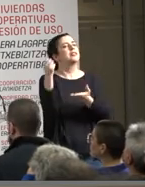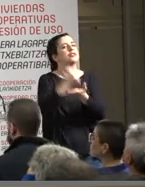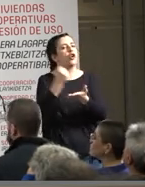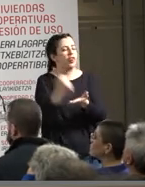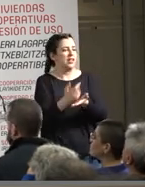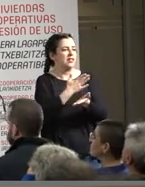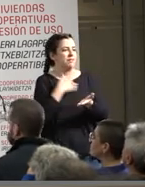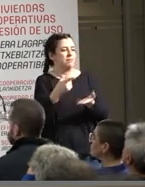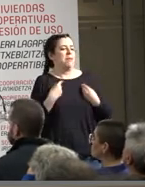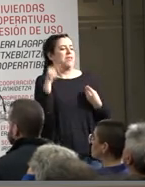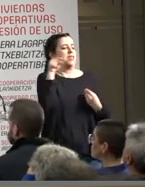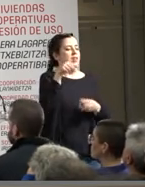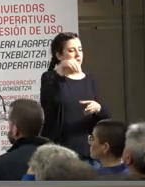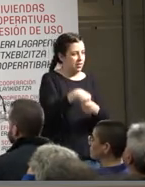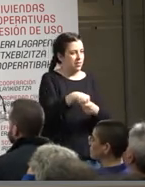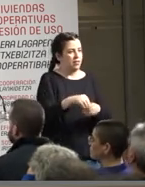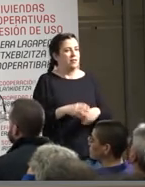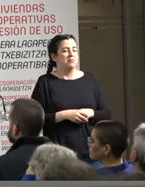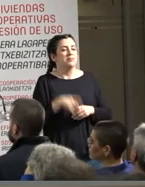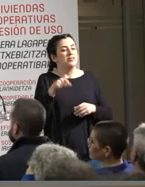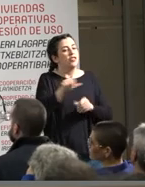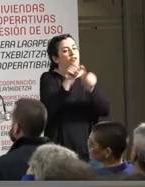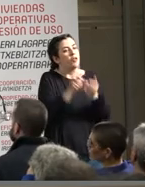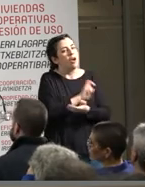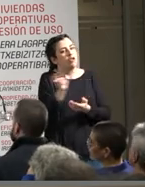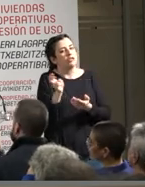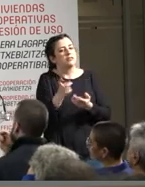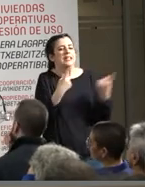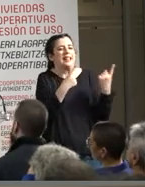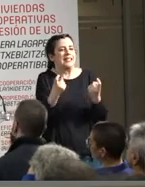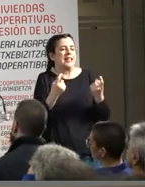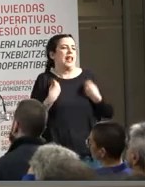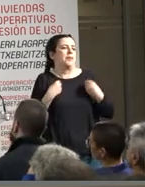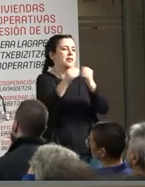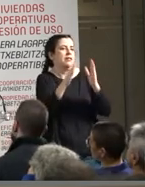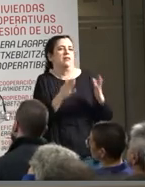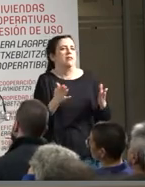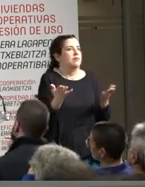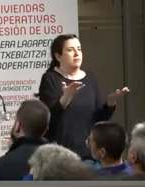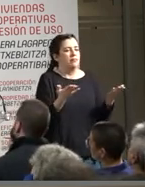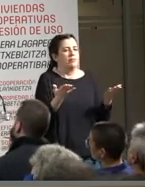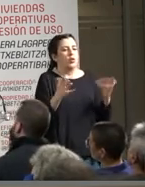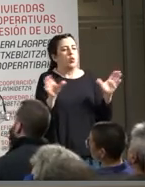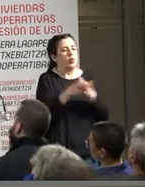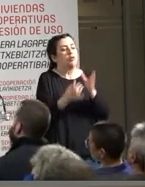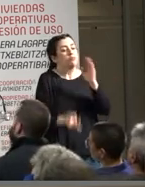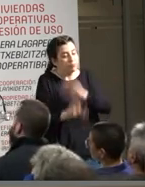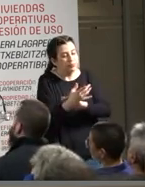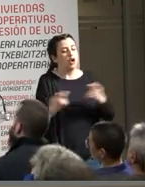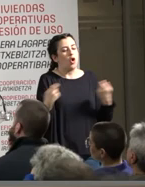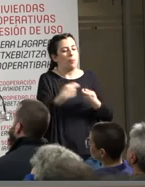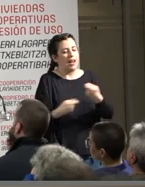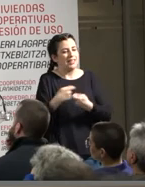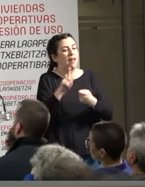trata de todo lo contrario, que es hay una necesidad habitacional de un grupo, definen su necesidad habitacional, generan una cooperativa, la